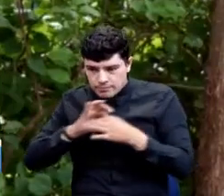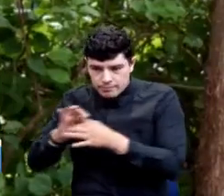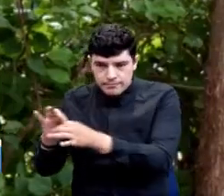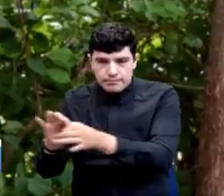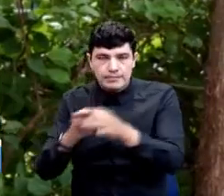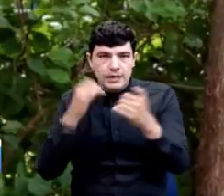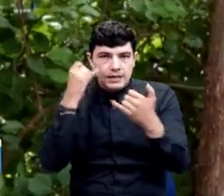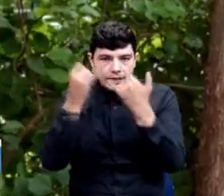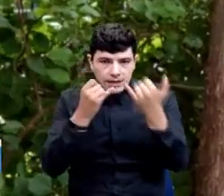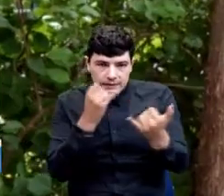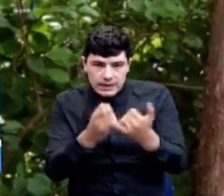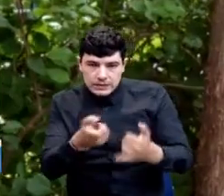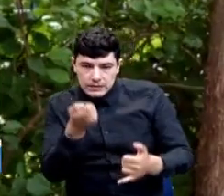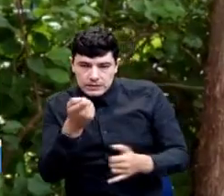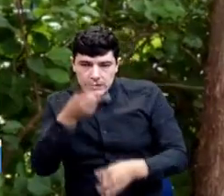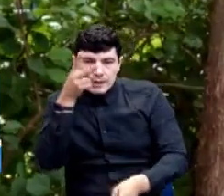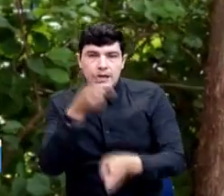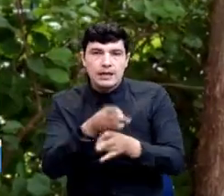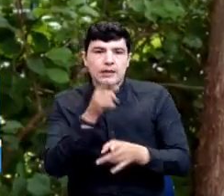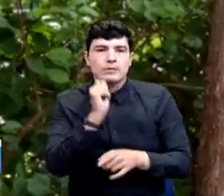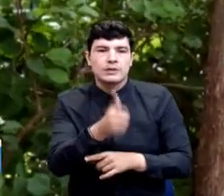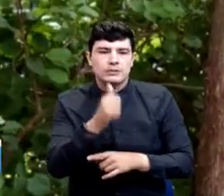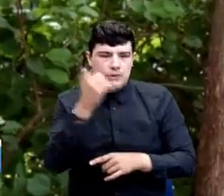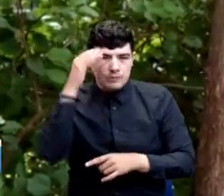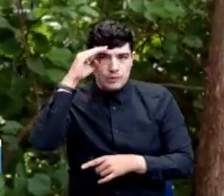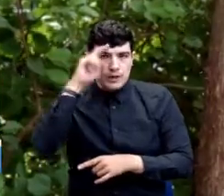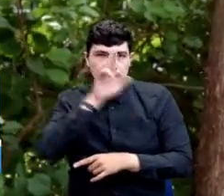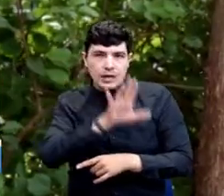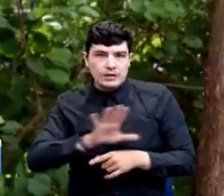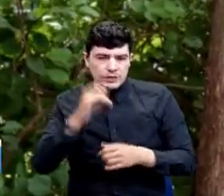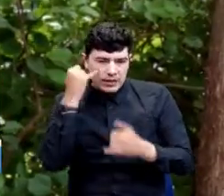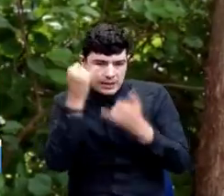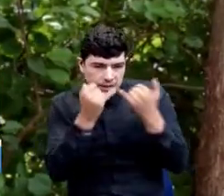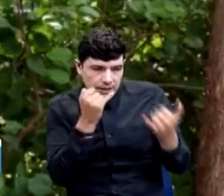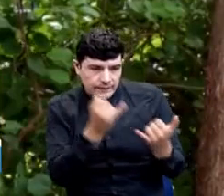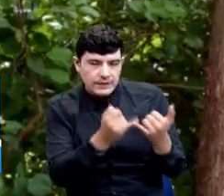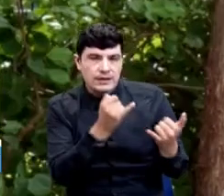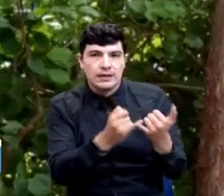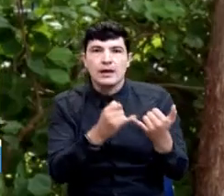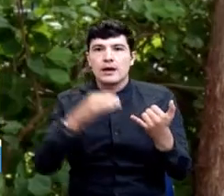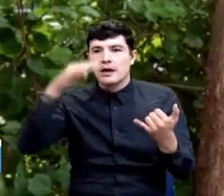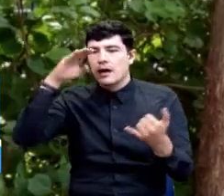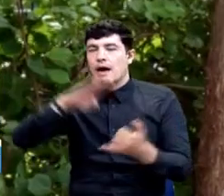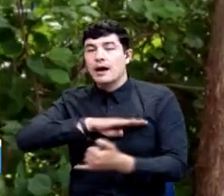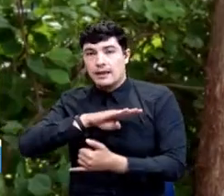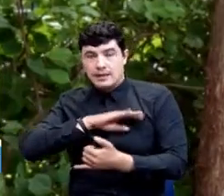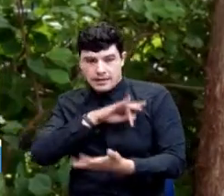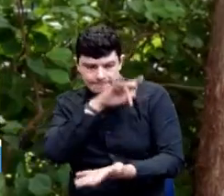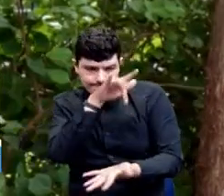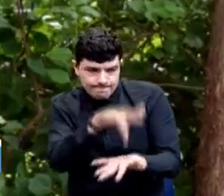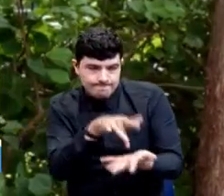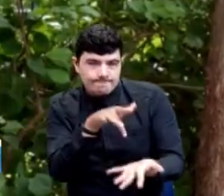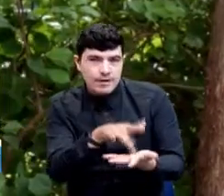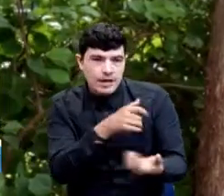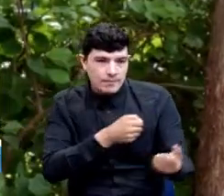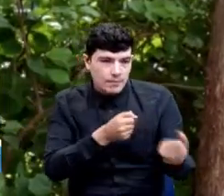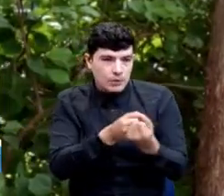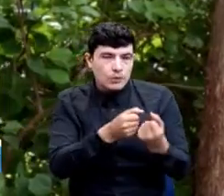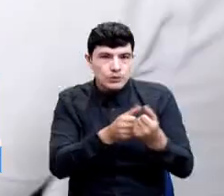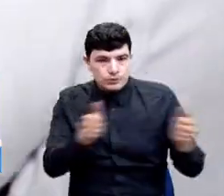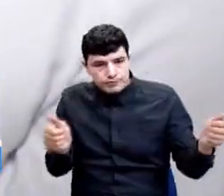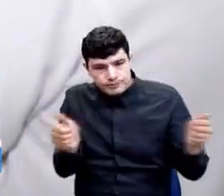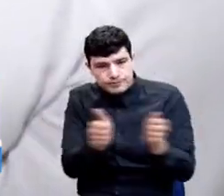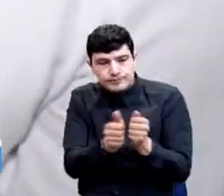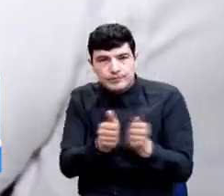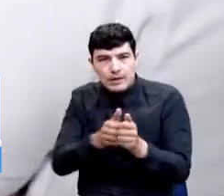de los riesgos por parte de la policía por parte de la alcaldía estará siendo presencia con los gestores de convivencia